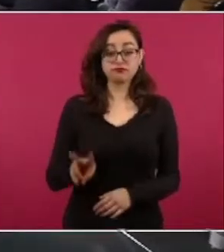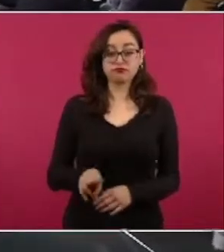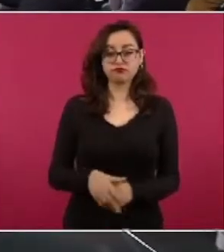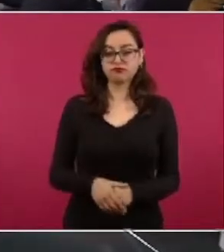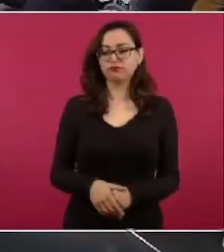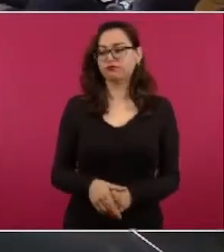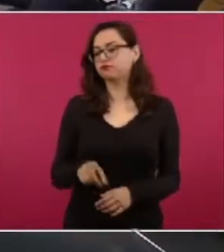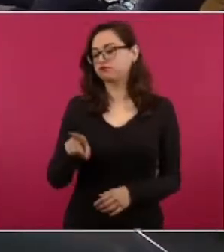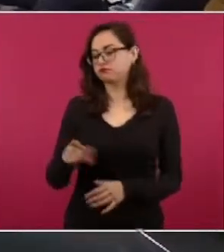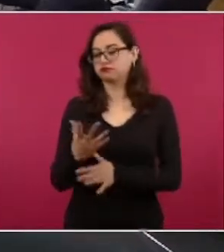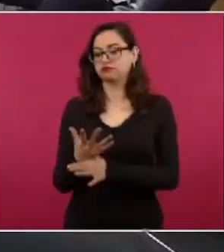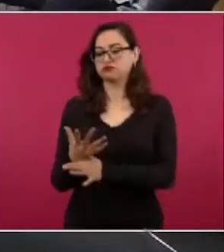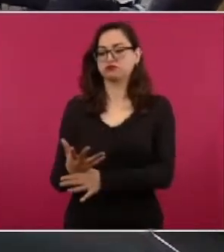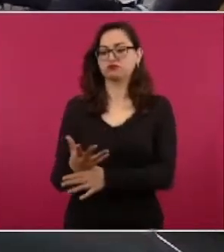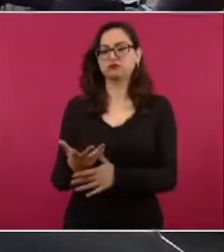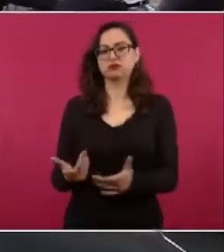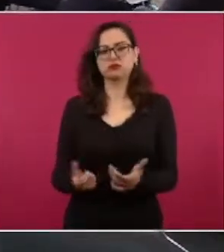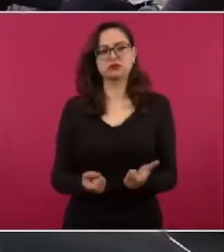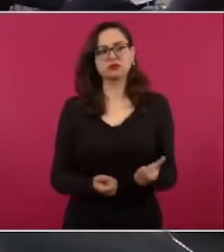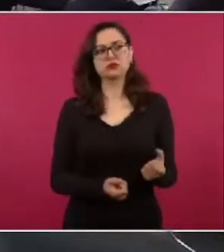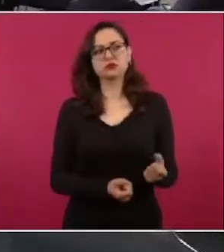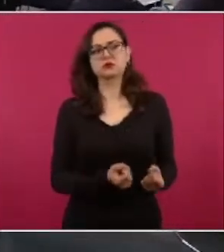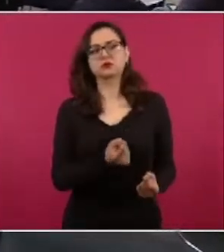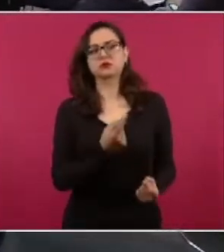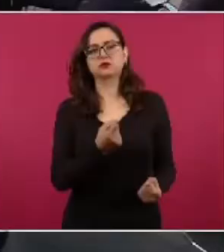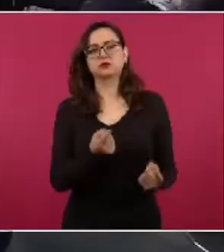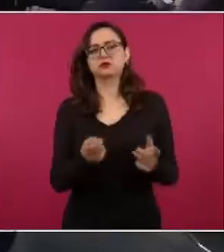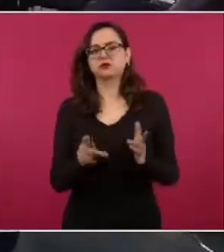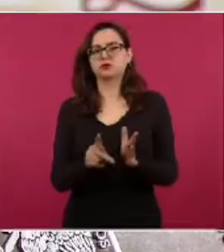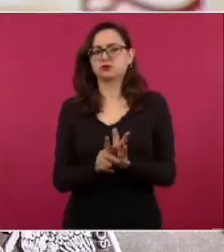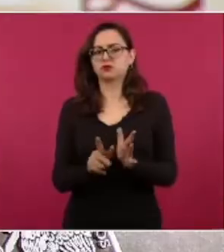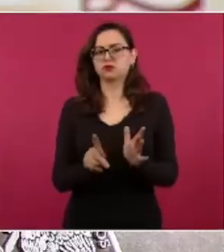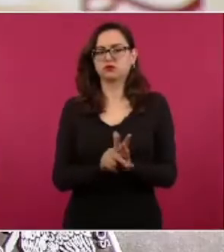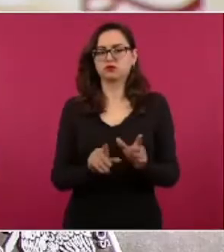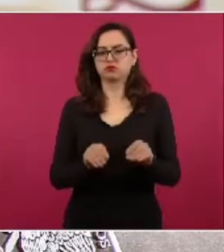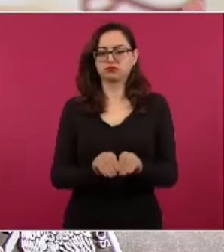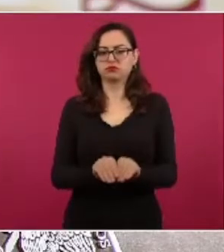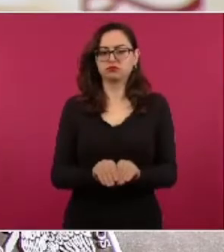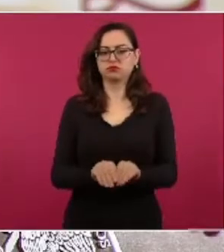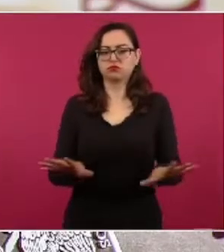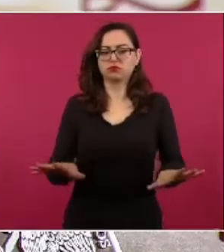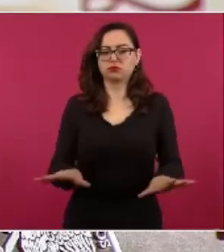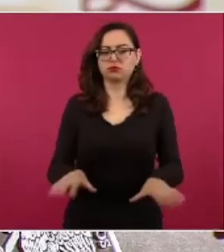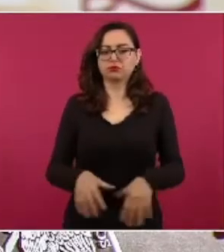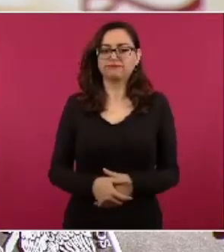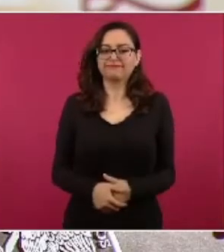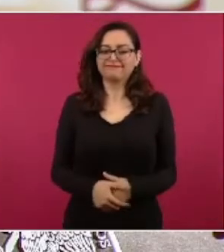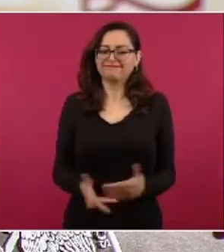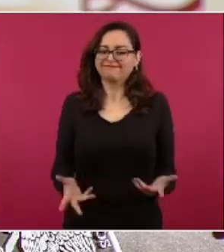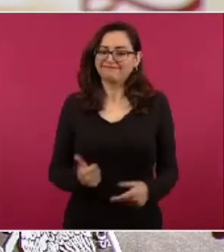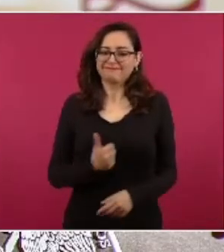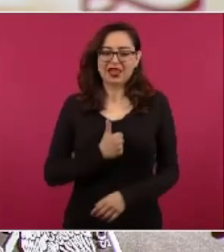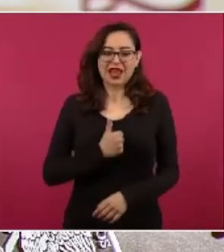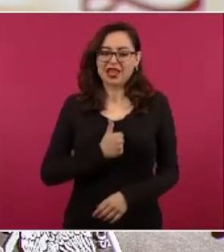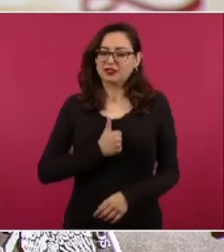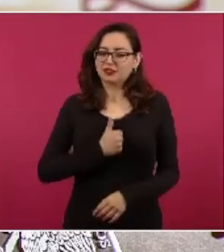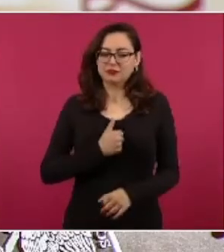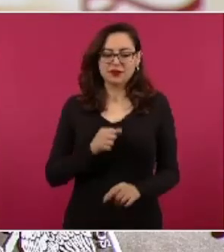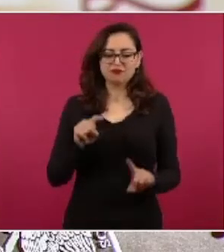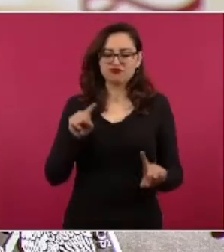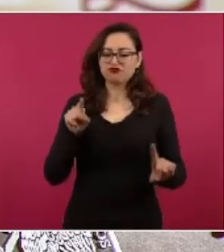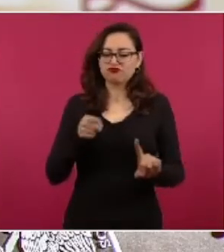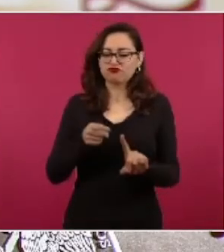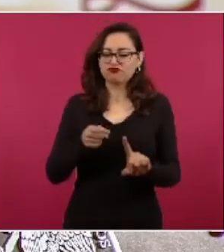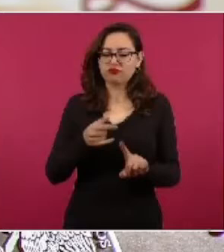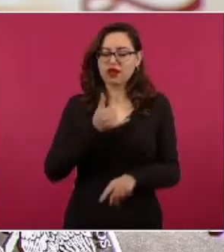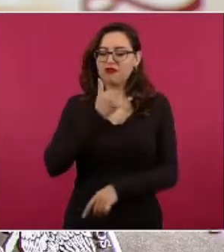par de periódicos de circulación nacional, desafortunadamente con la misma visión equivocada que han